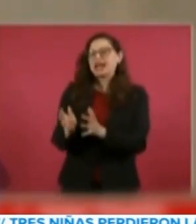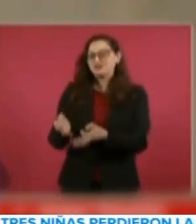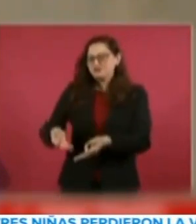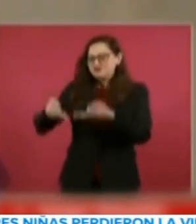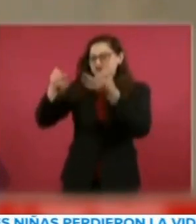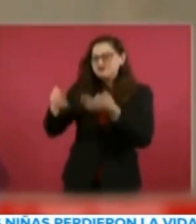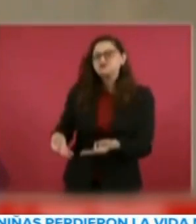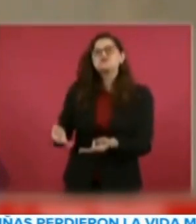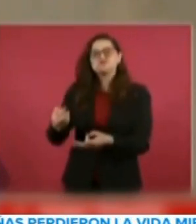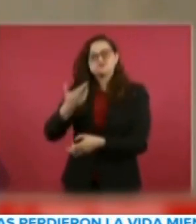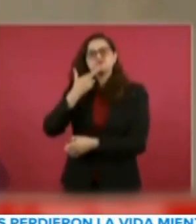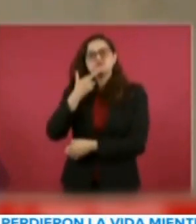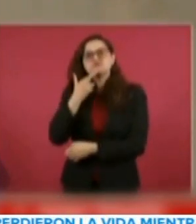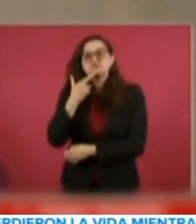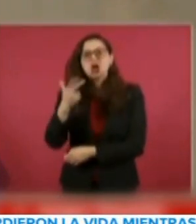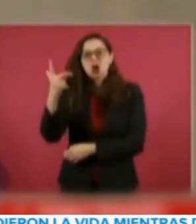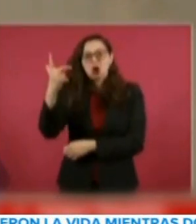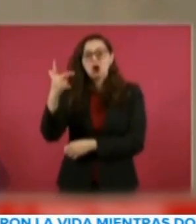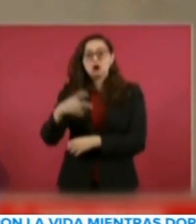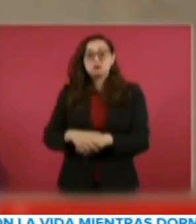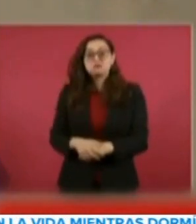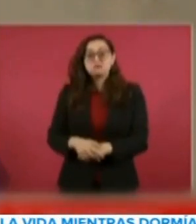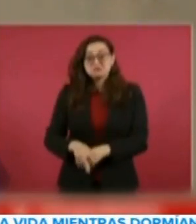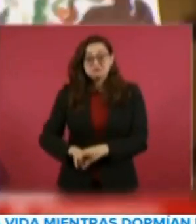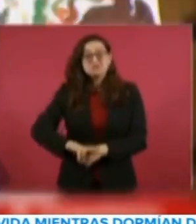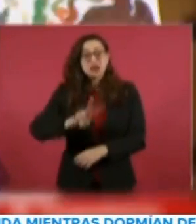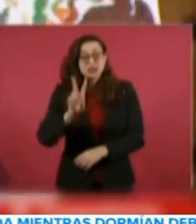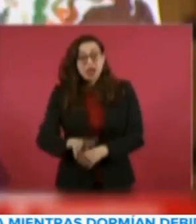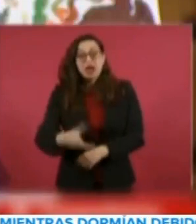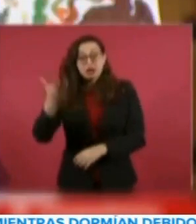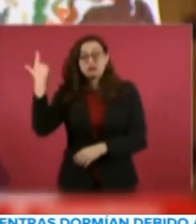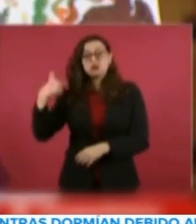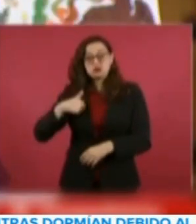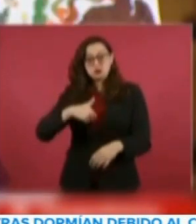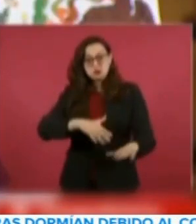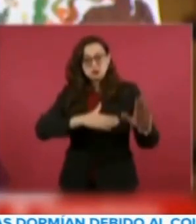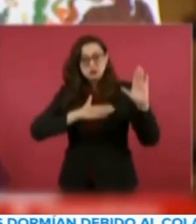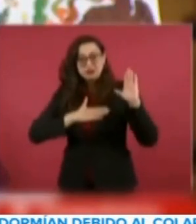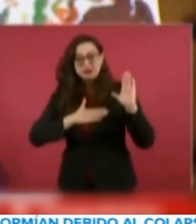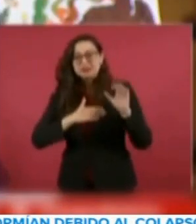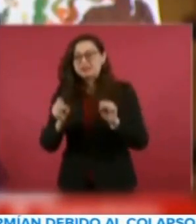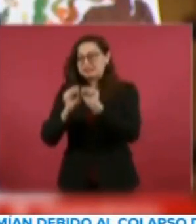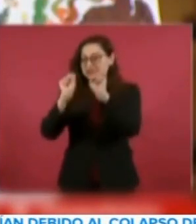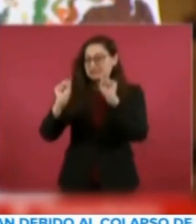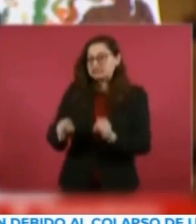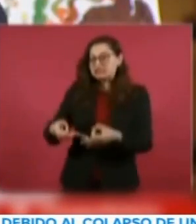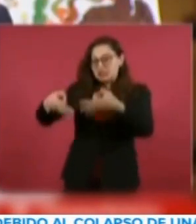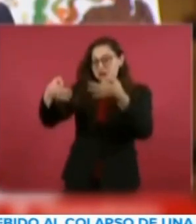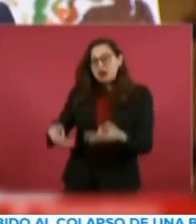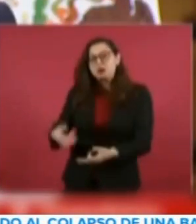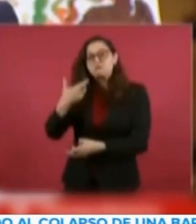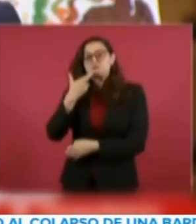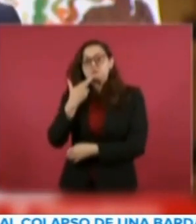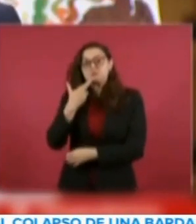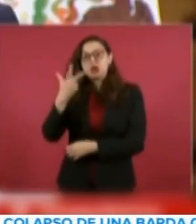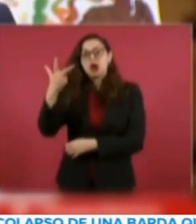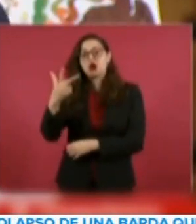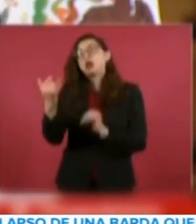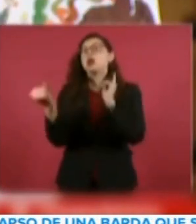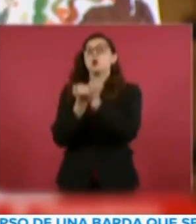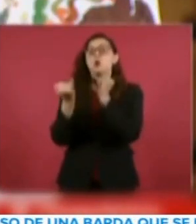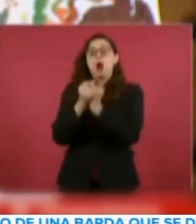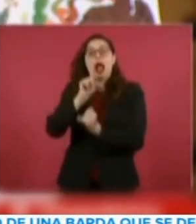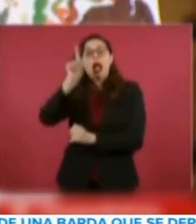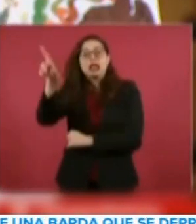en el mundo. Dije que iba a ser el mejor, que iba a ser como en Dinamarca. No, no es como